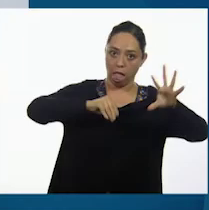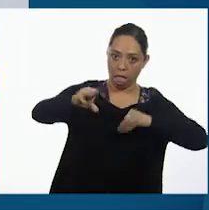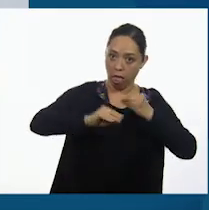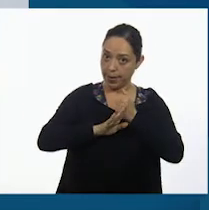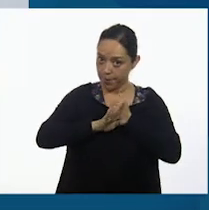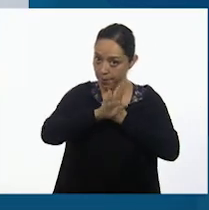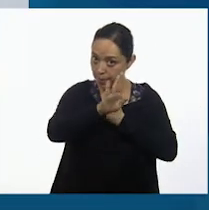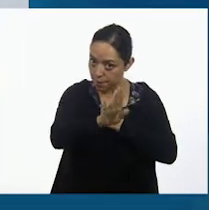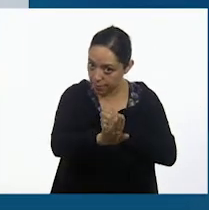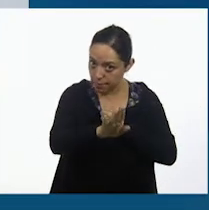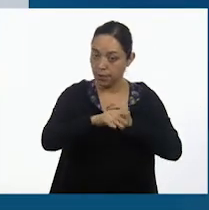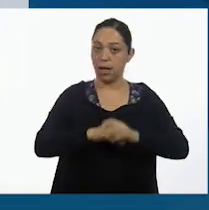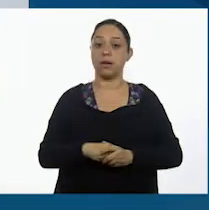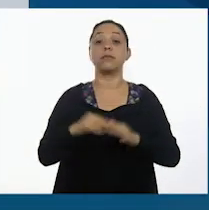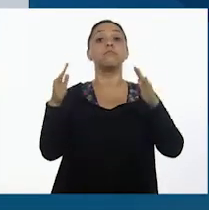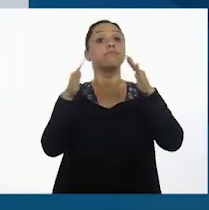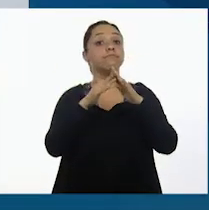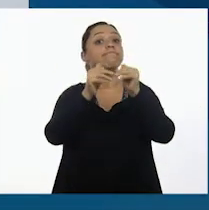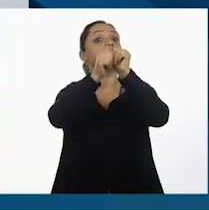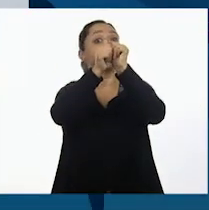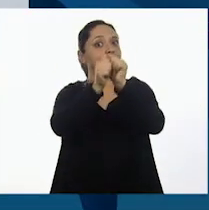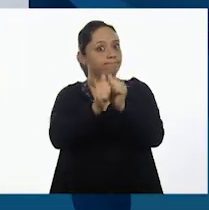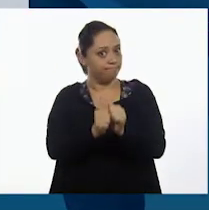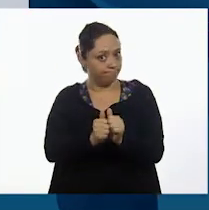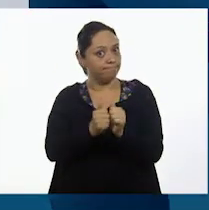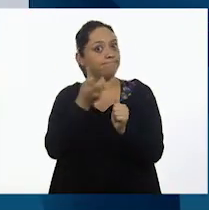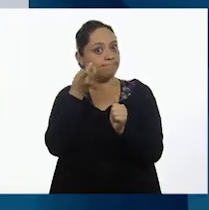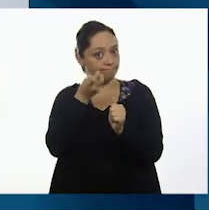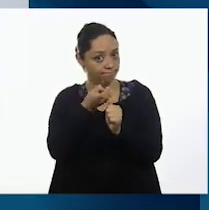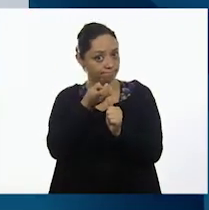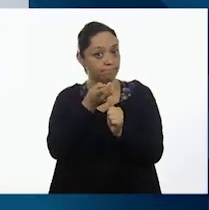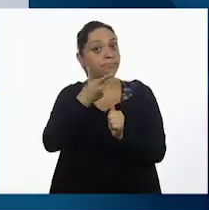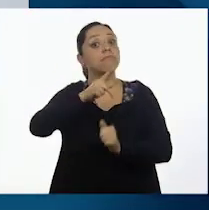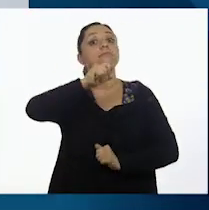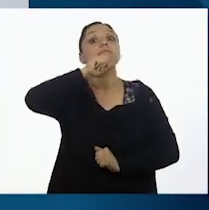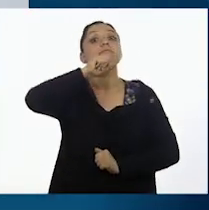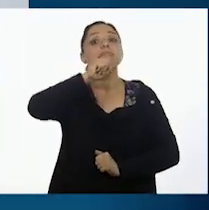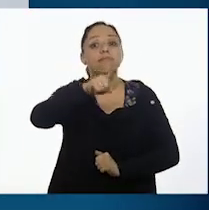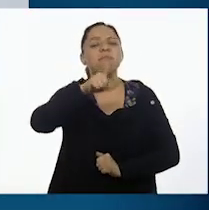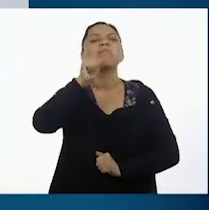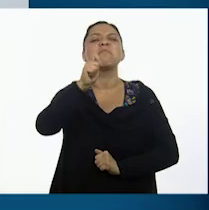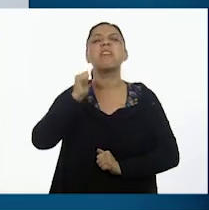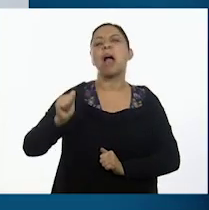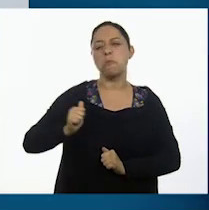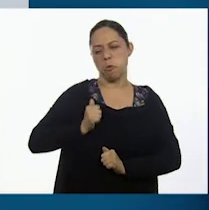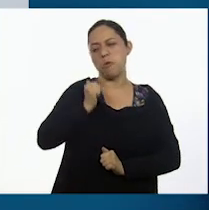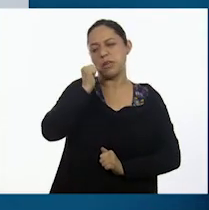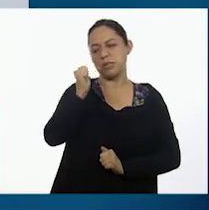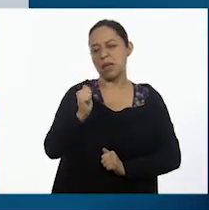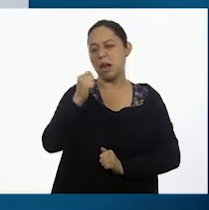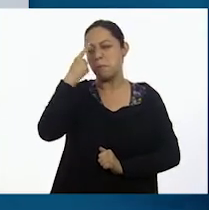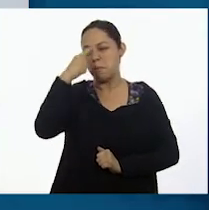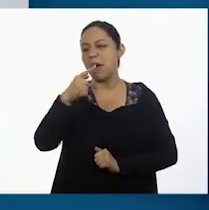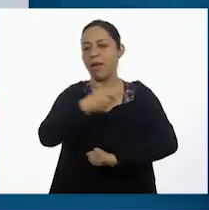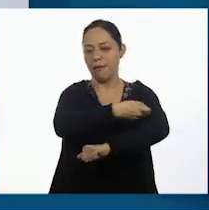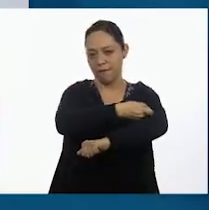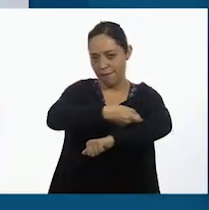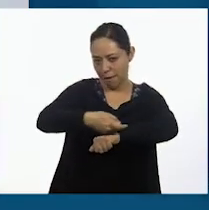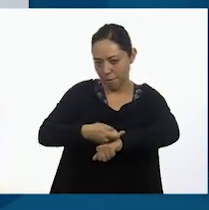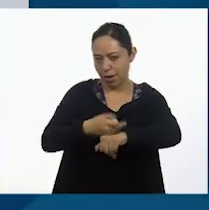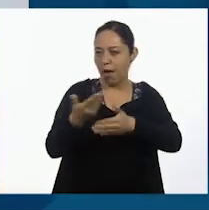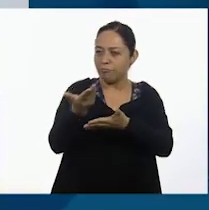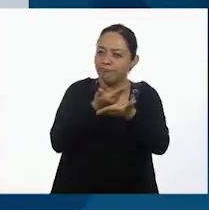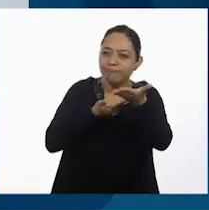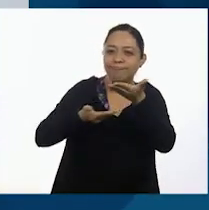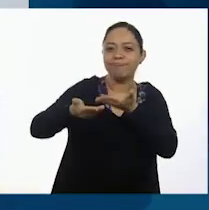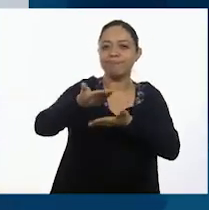contagiarnos. Estar en casa es una de ellas, pero además también es un muy buen momento para estar cerca de la